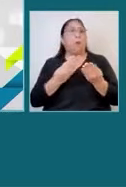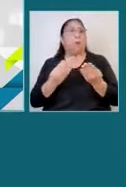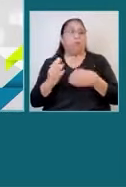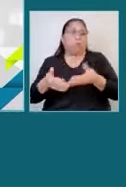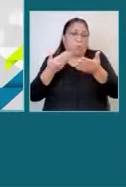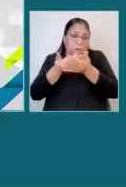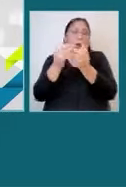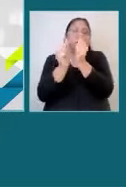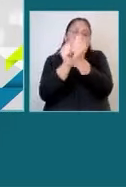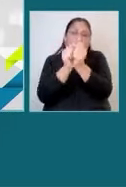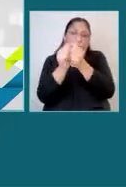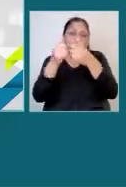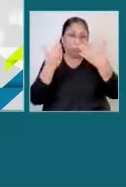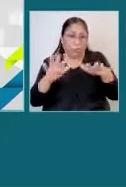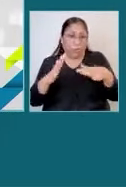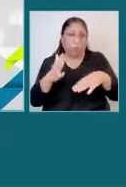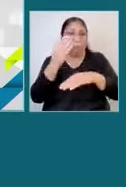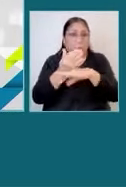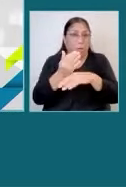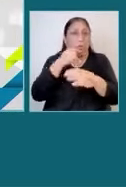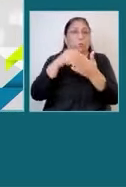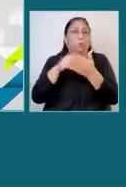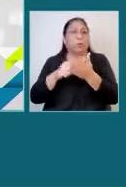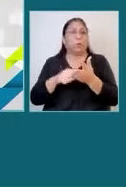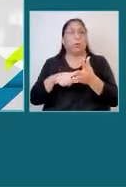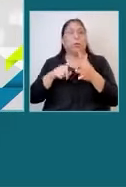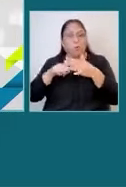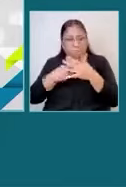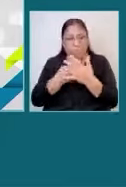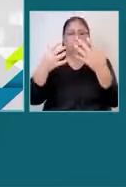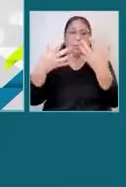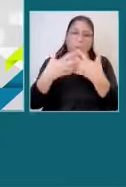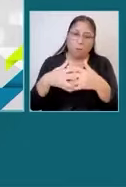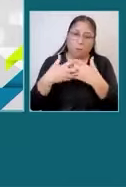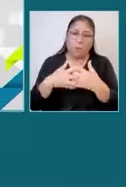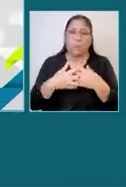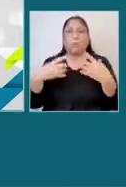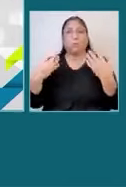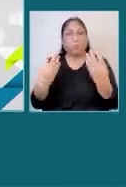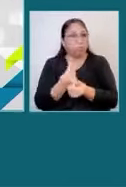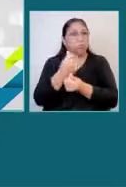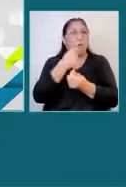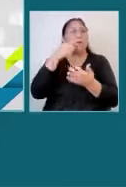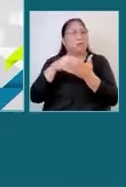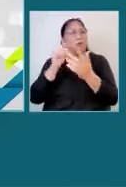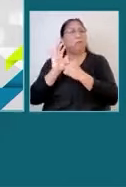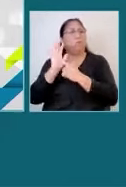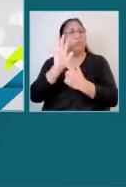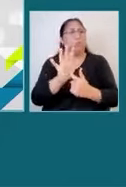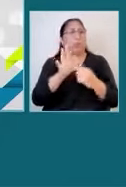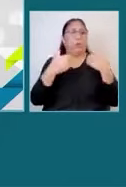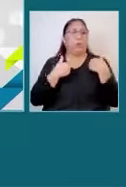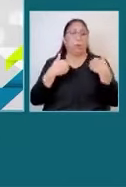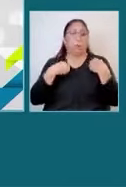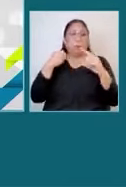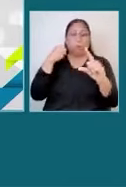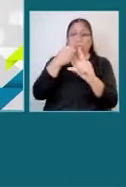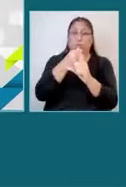concursos ya establecidos, como los que tenemos de emprendimiento innovador y emprendimiento dinámico, que han demostrado tener un